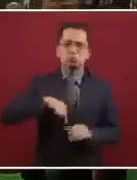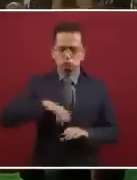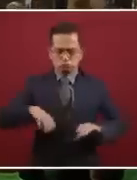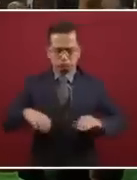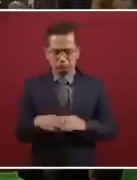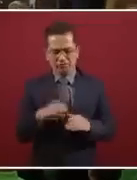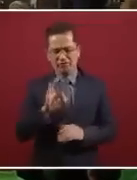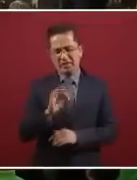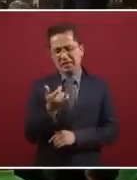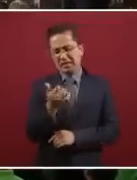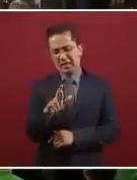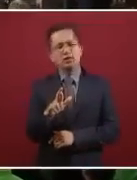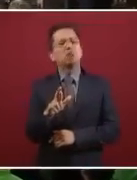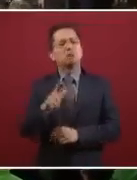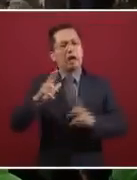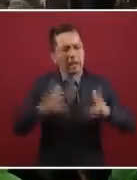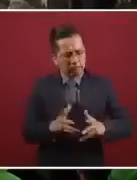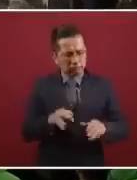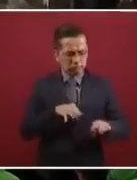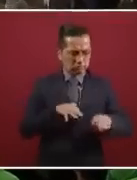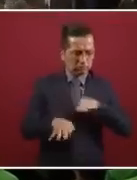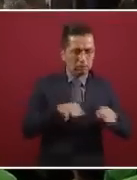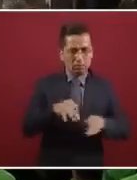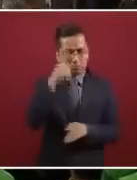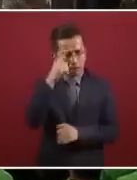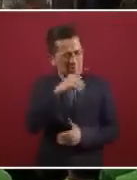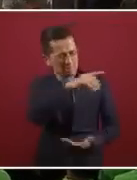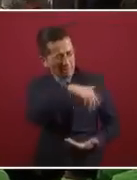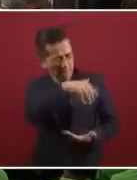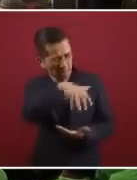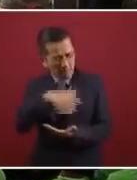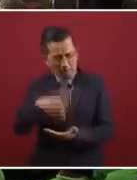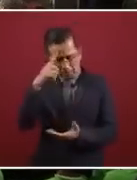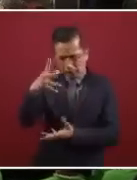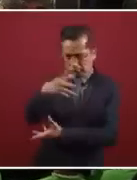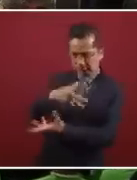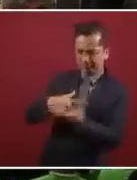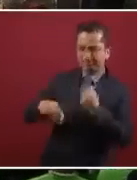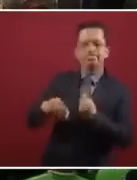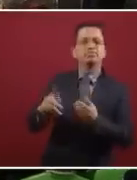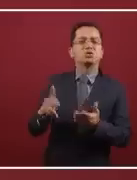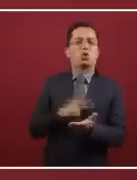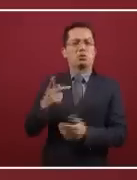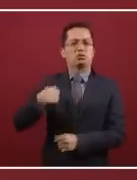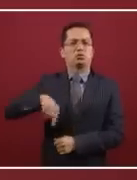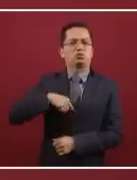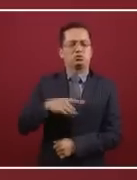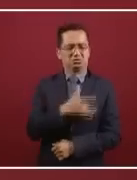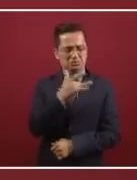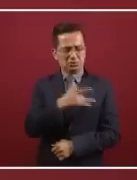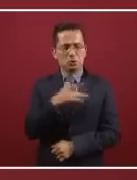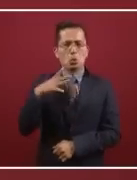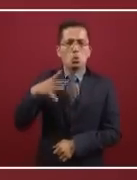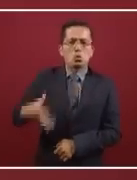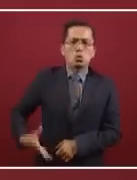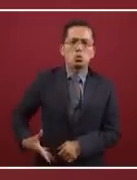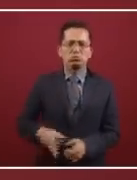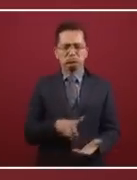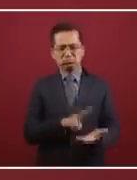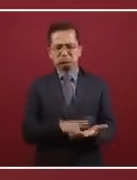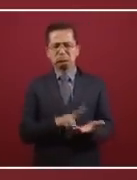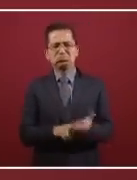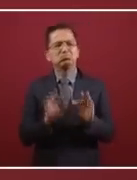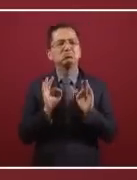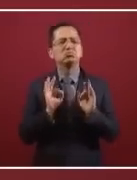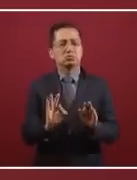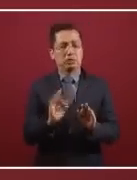podamos hacer algo para recuperar ese orgullo, esa satisfacción y esos valores que nos han quitado y que los